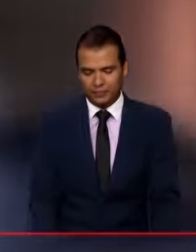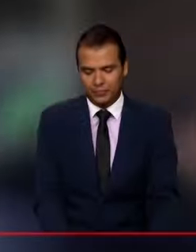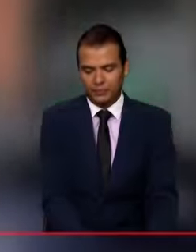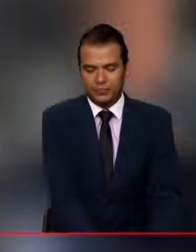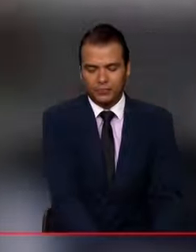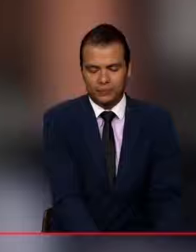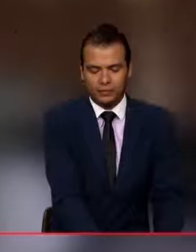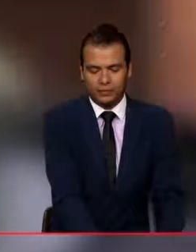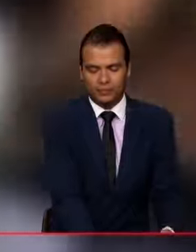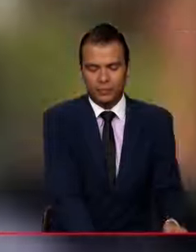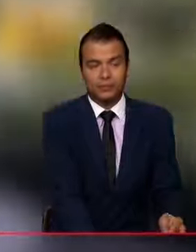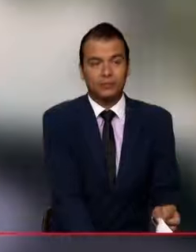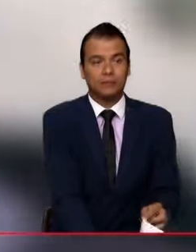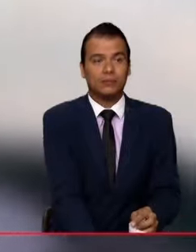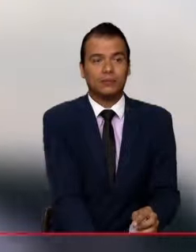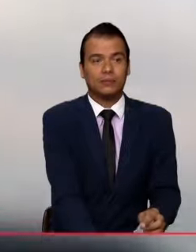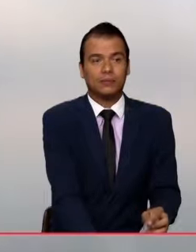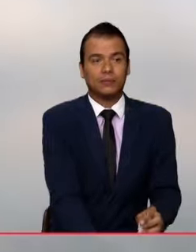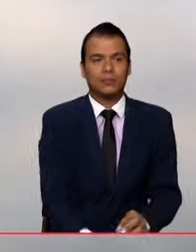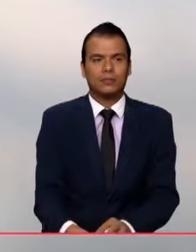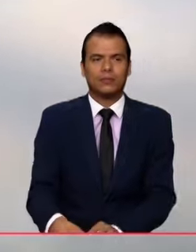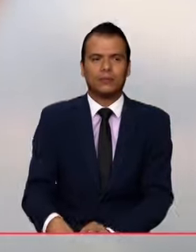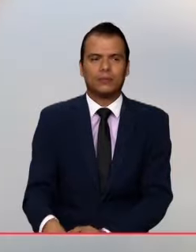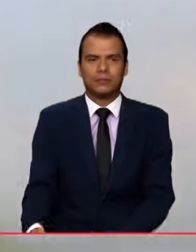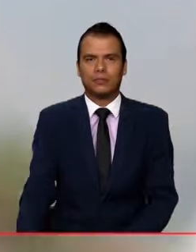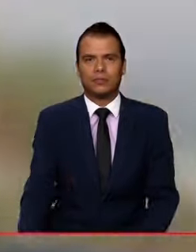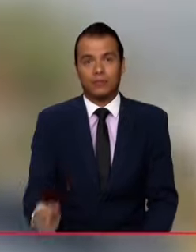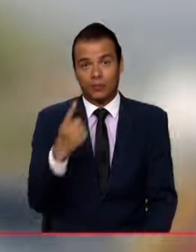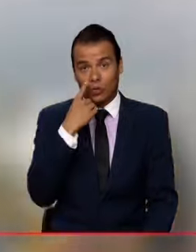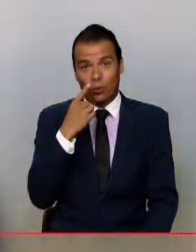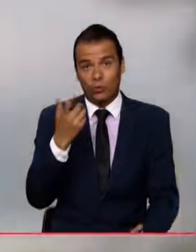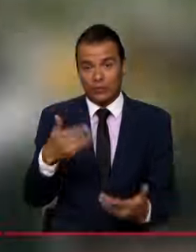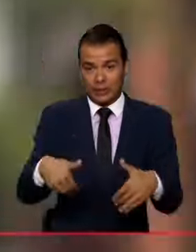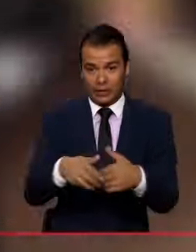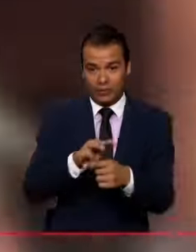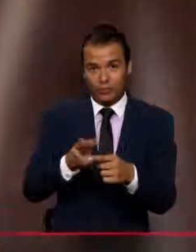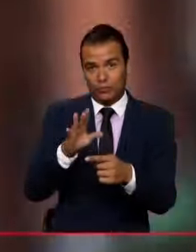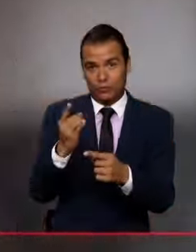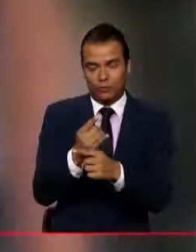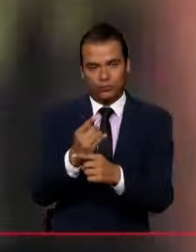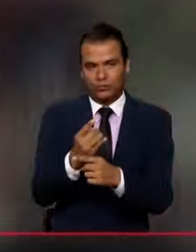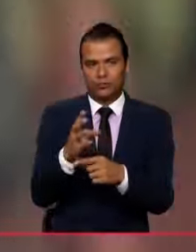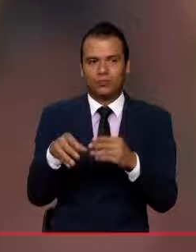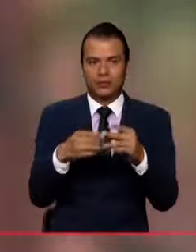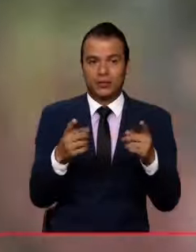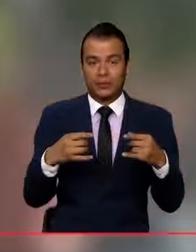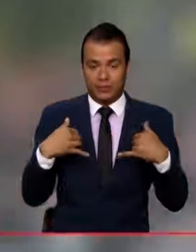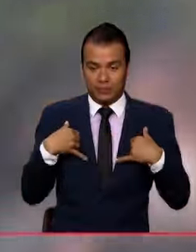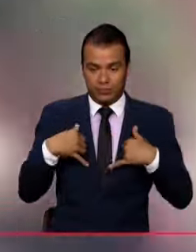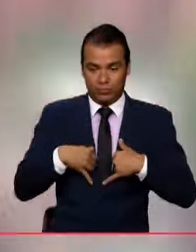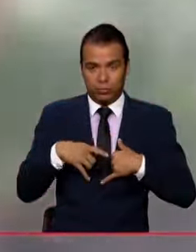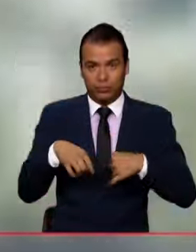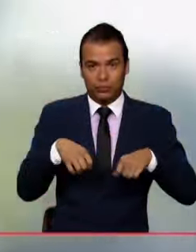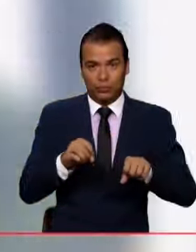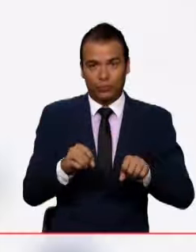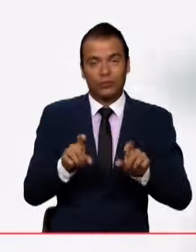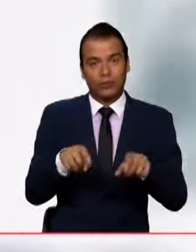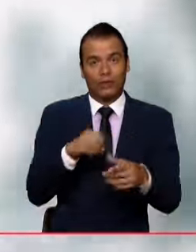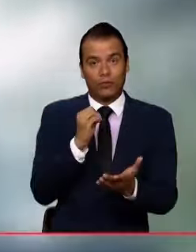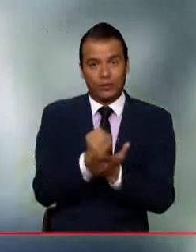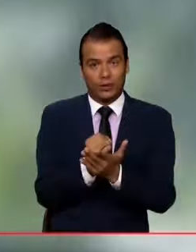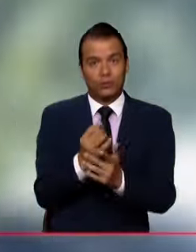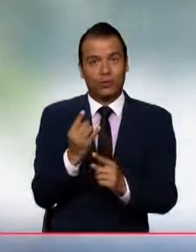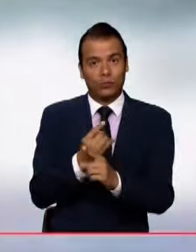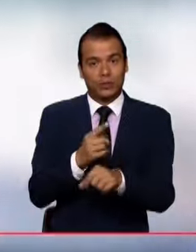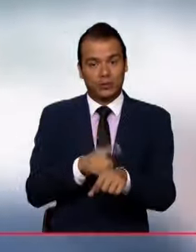No olvide no circular por el carril del mío y el uso obligatorio del chaleco después de las 6 de la